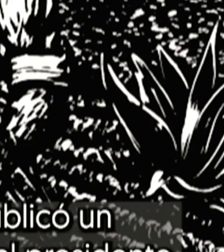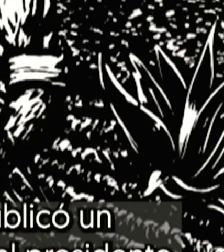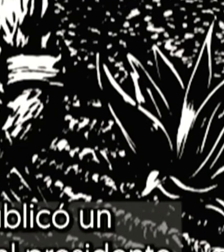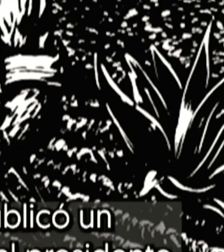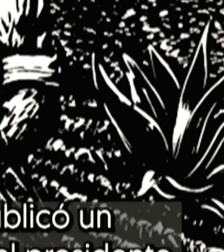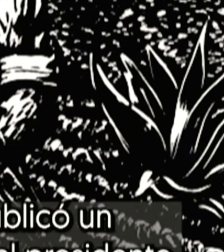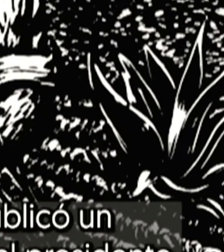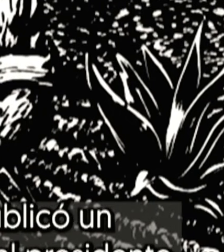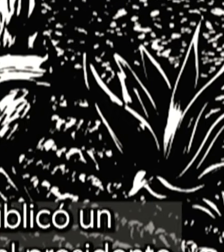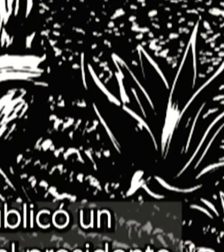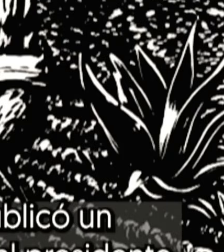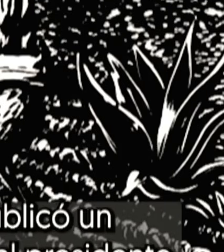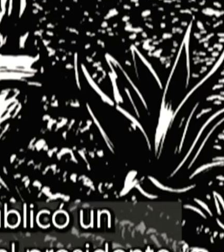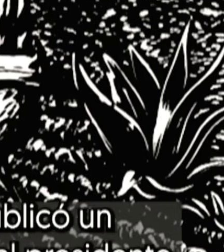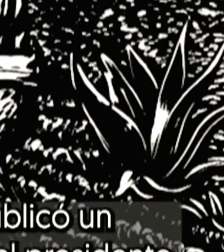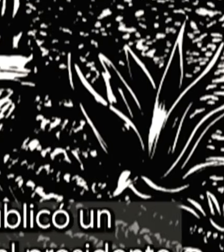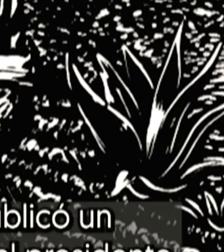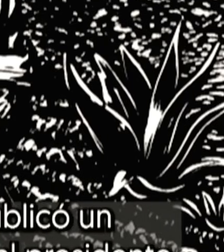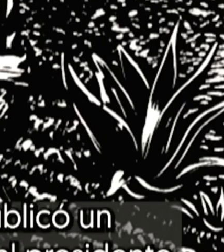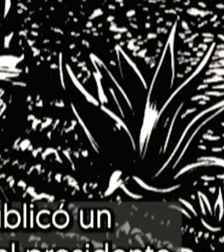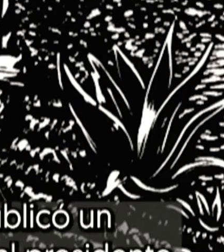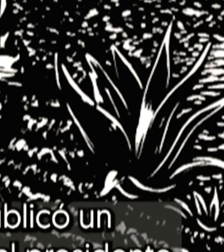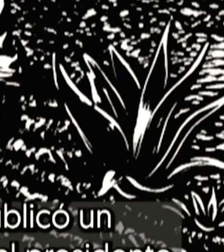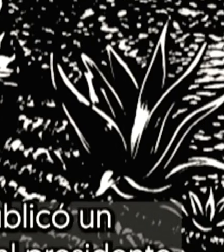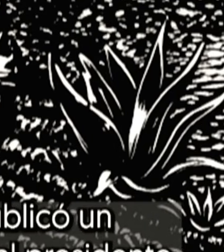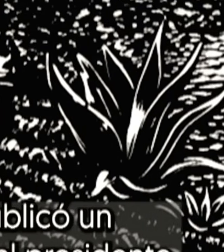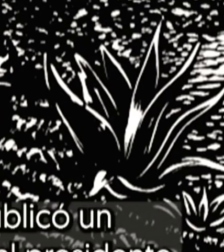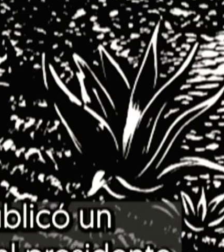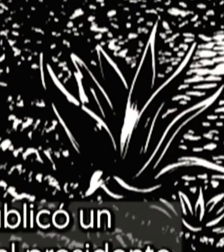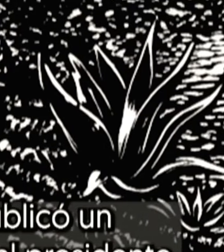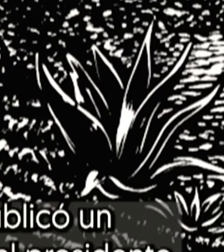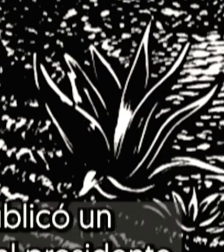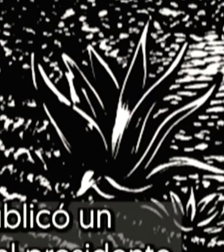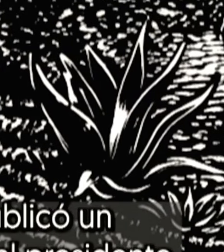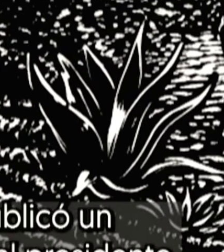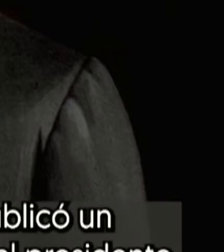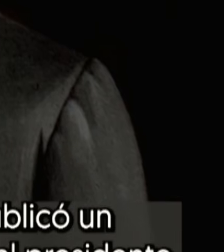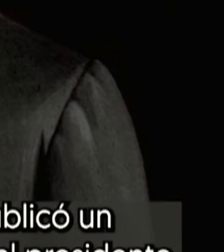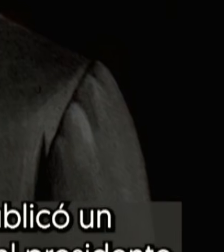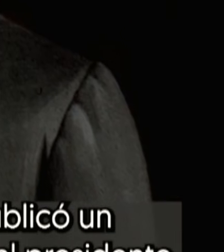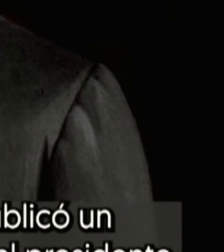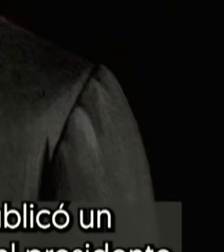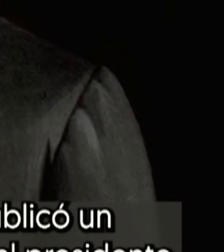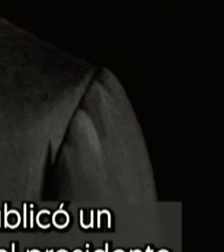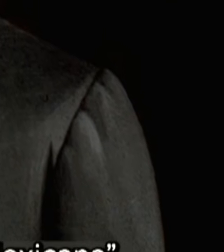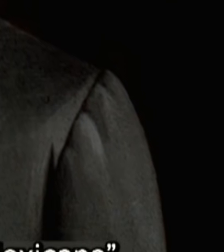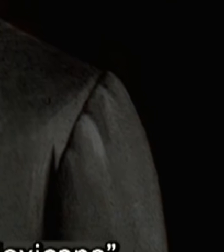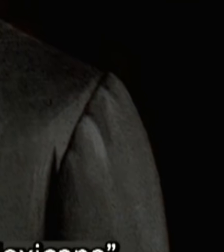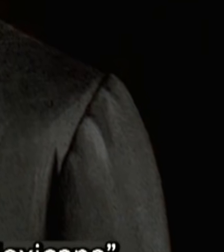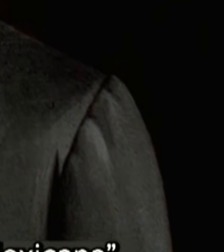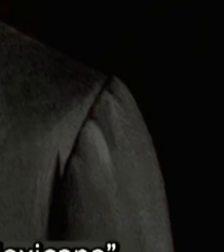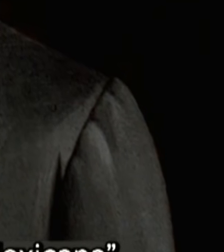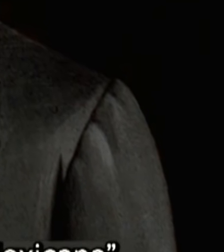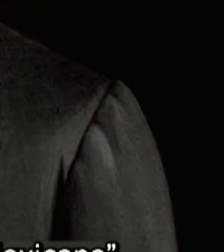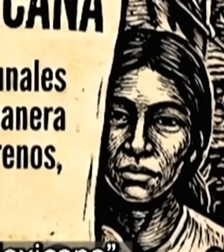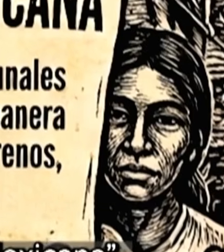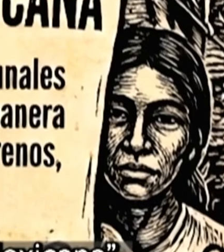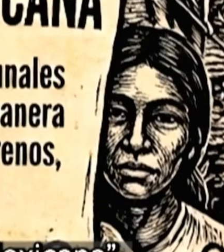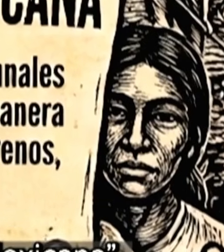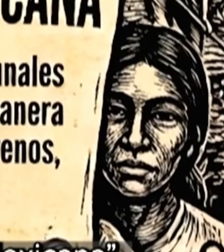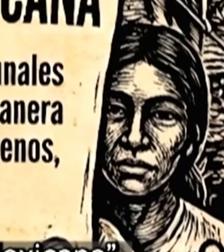López Chávez publicó un manifiesto el 31 de diciembre de 1867 dirigido al presidente Benito